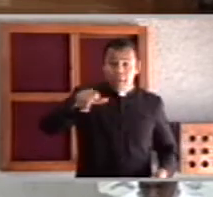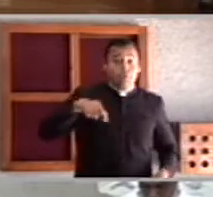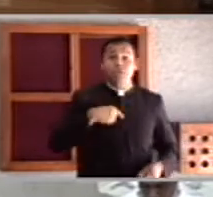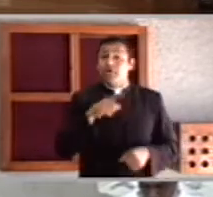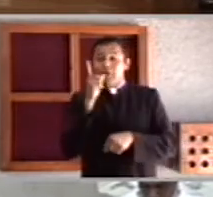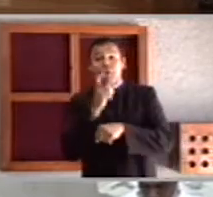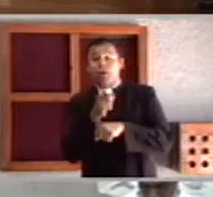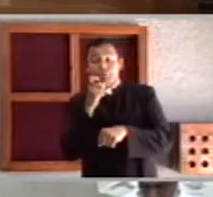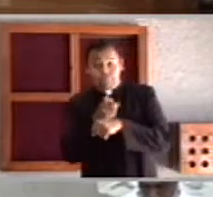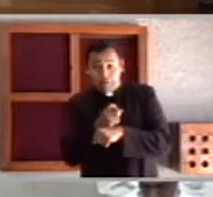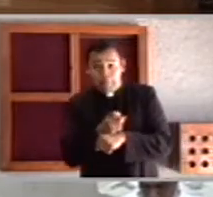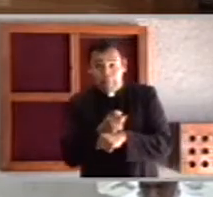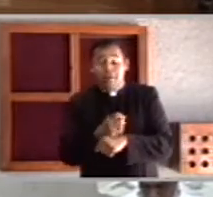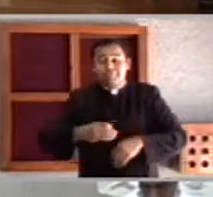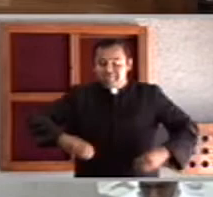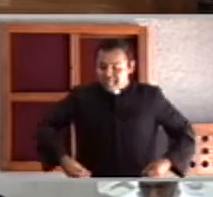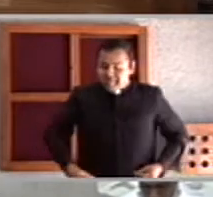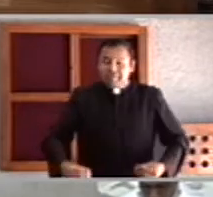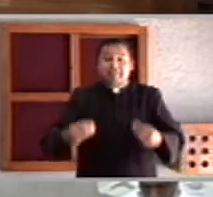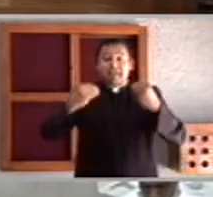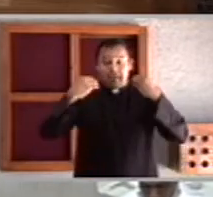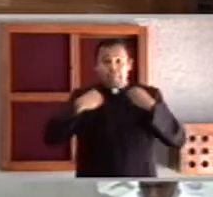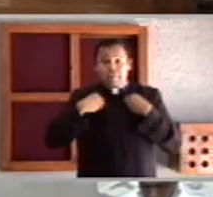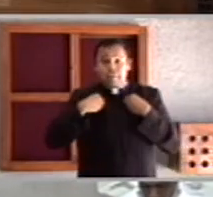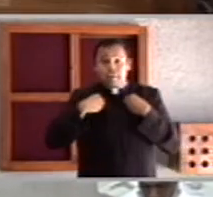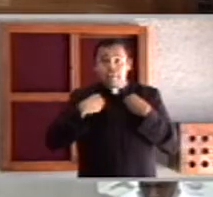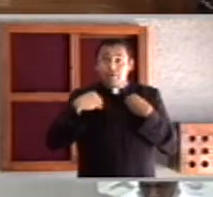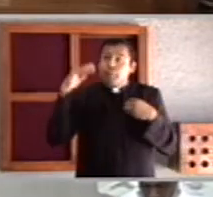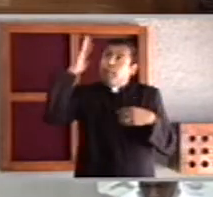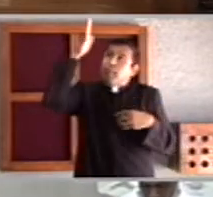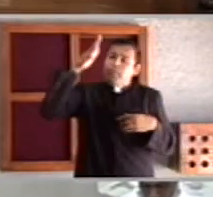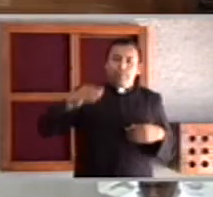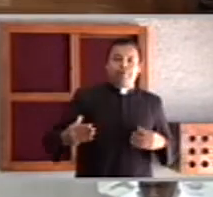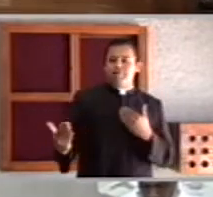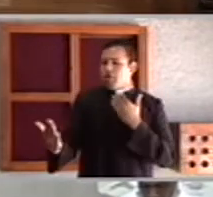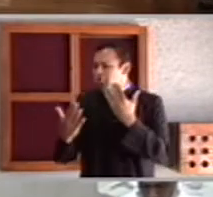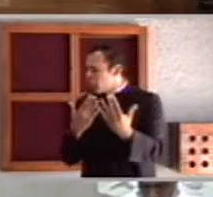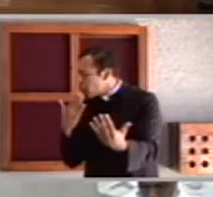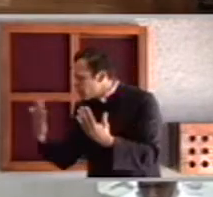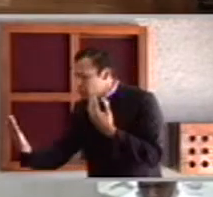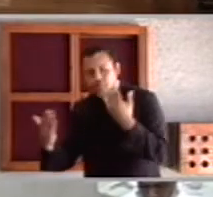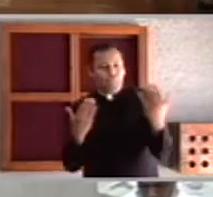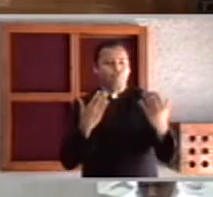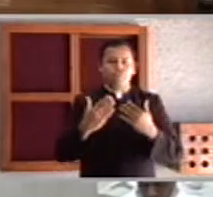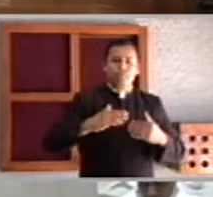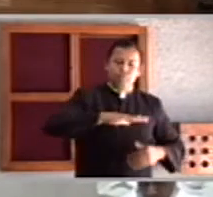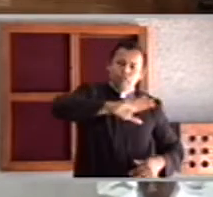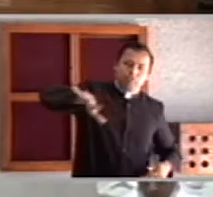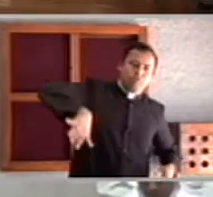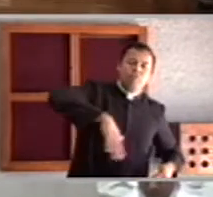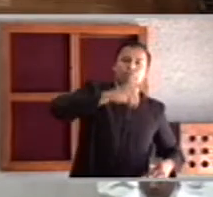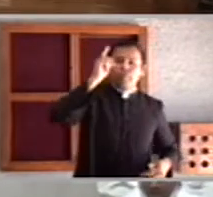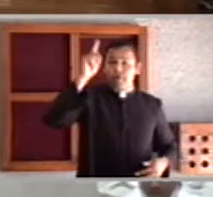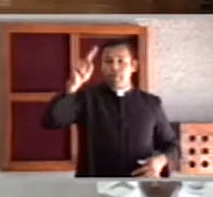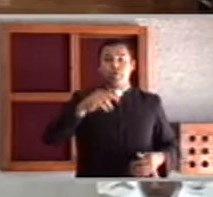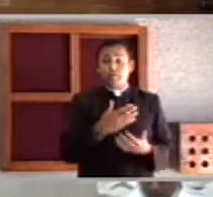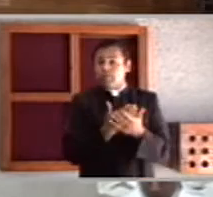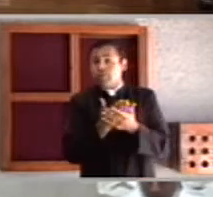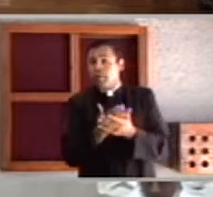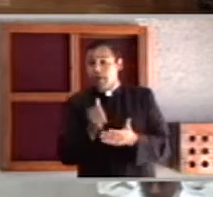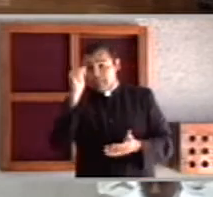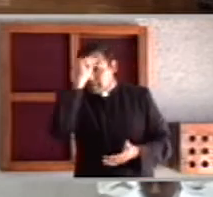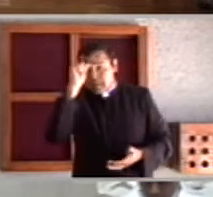en experimentarlo para compartirlo con el pueblo de Dios. No olviden,